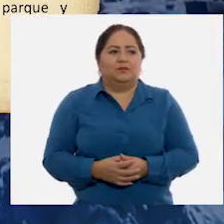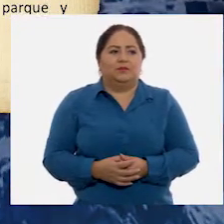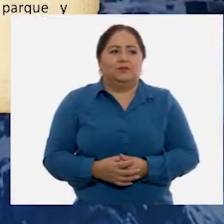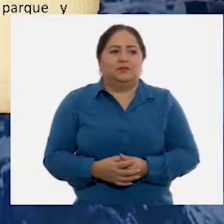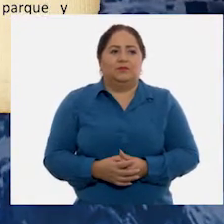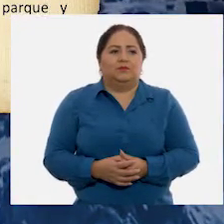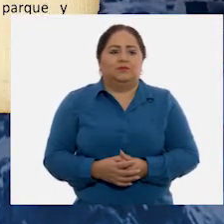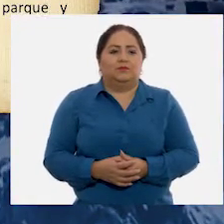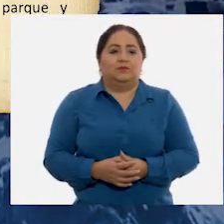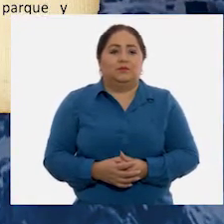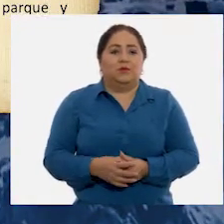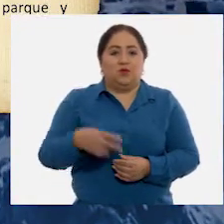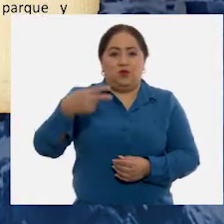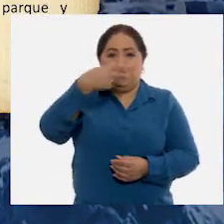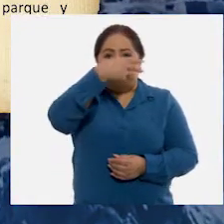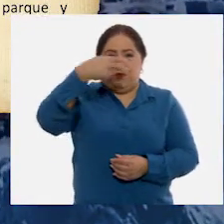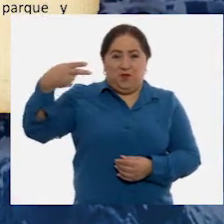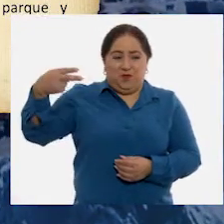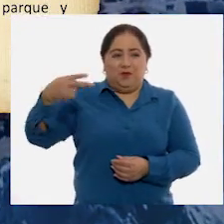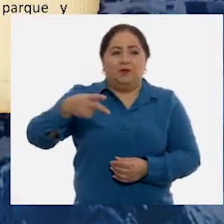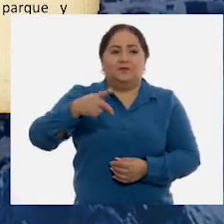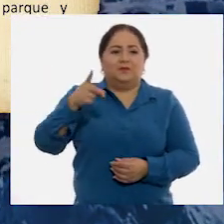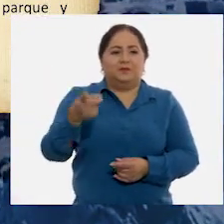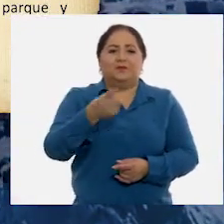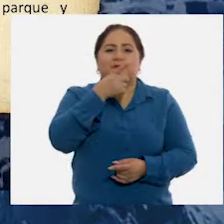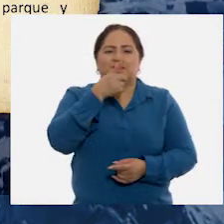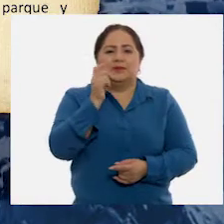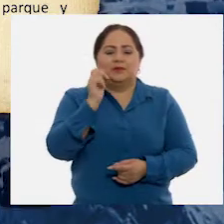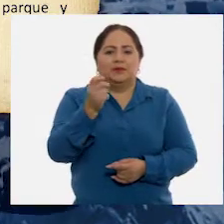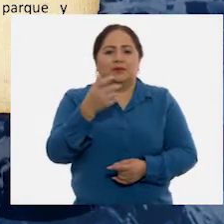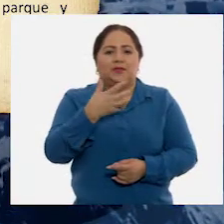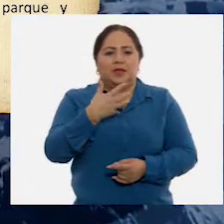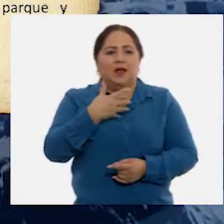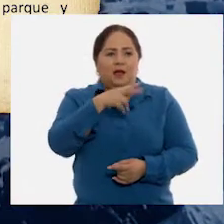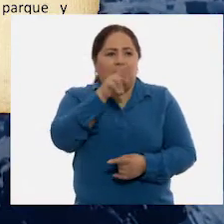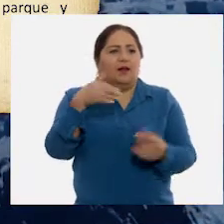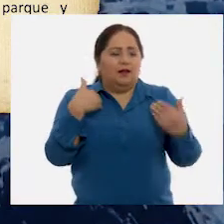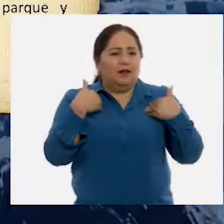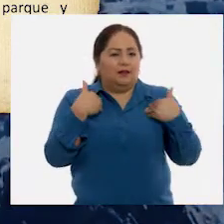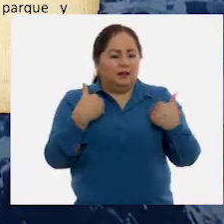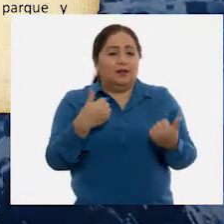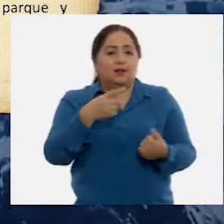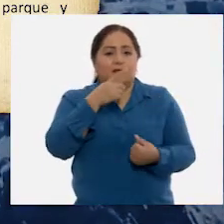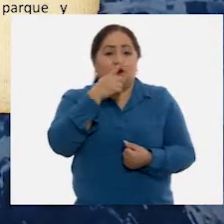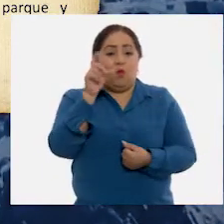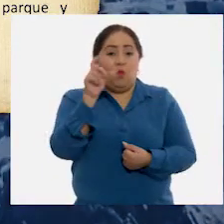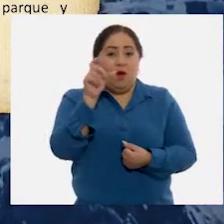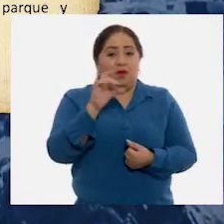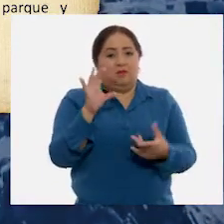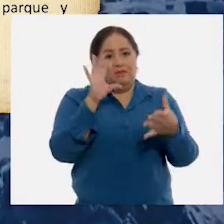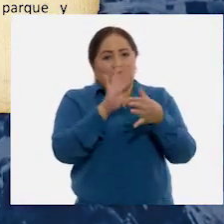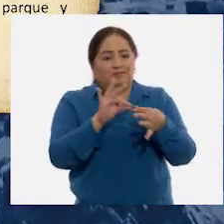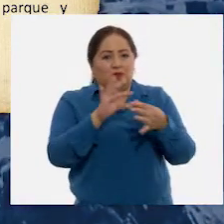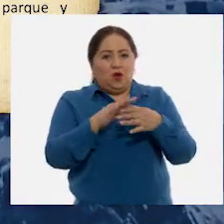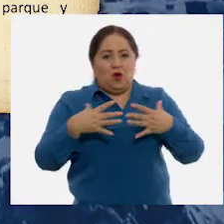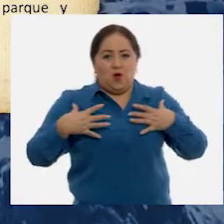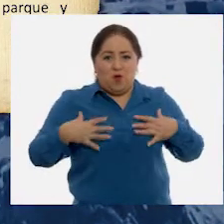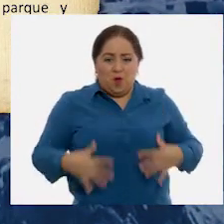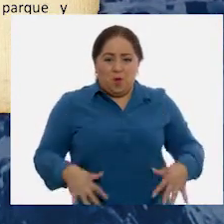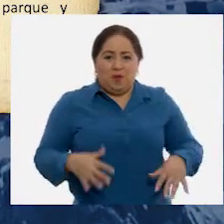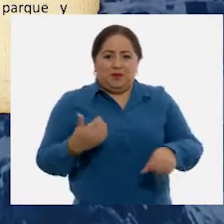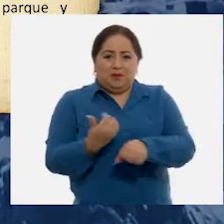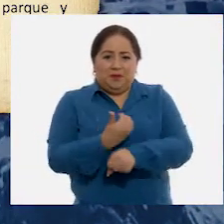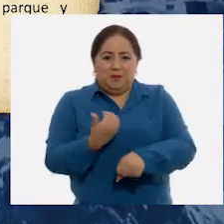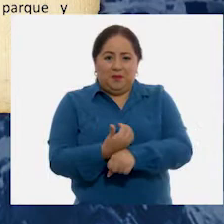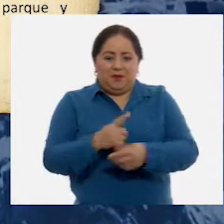Mira, en los 2 primeros párrafos el discurso tiene cohesión y sentido. Y cuando habla de la ropa, calzado